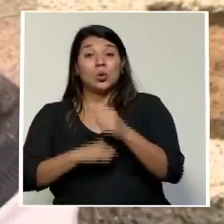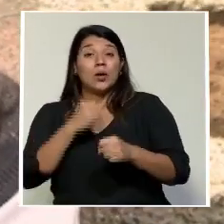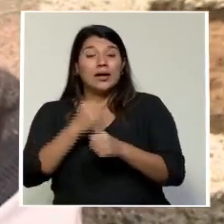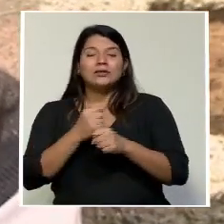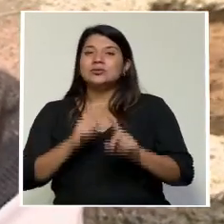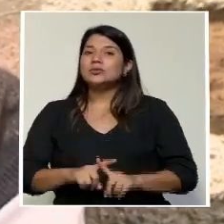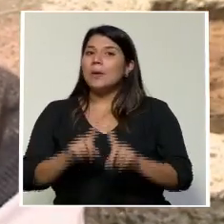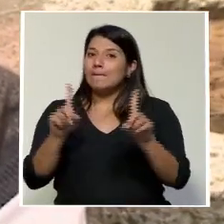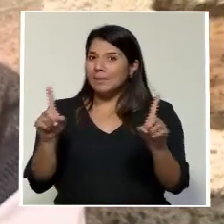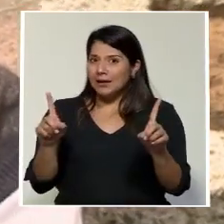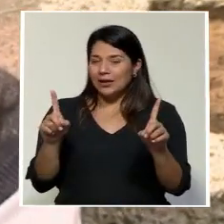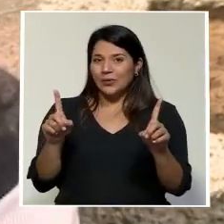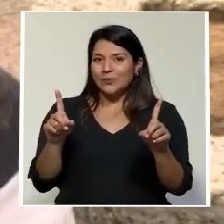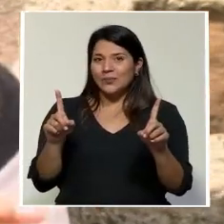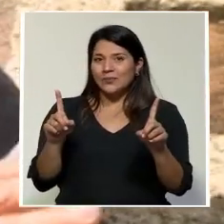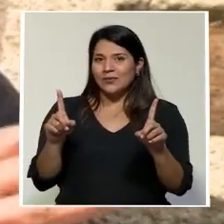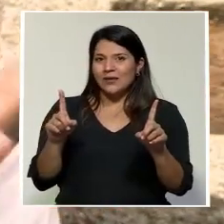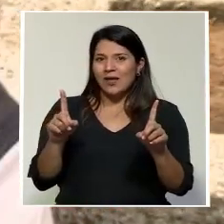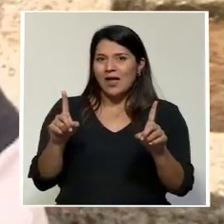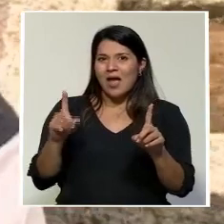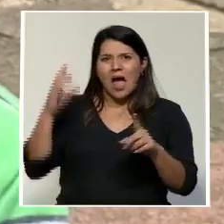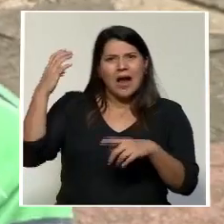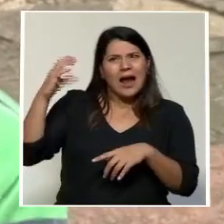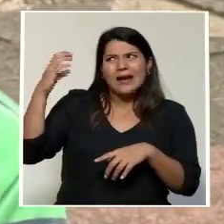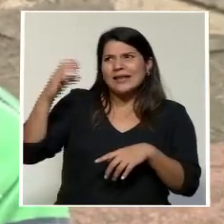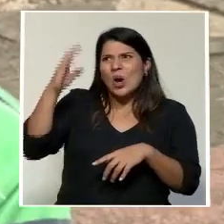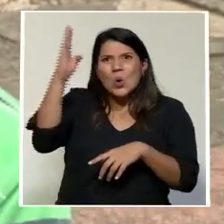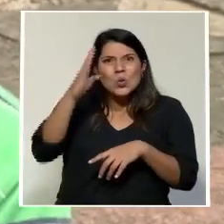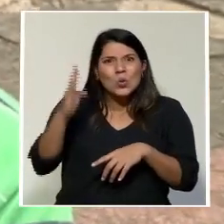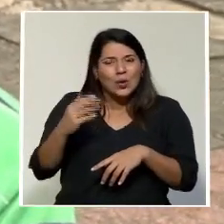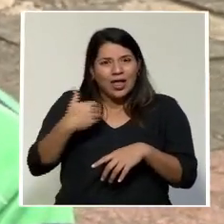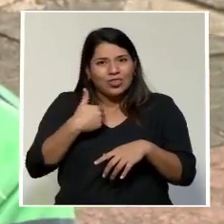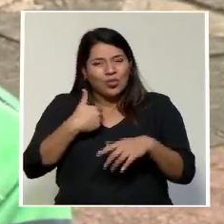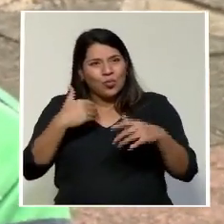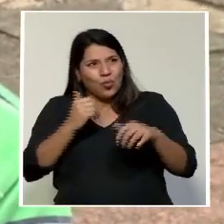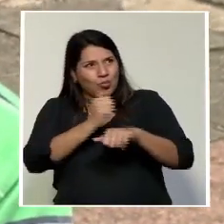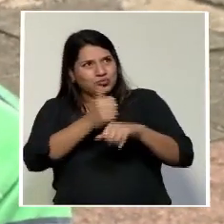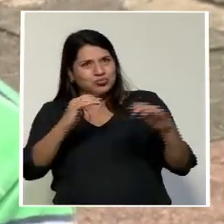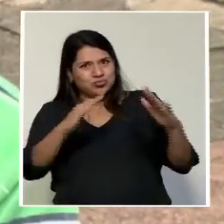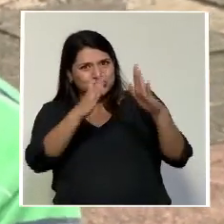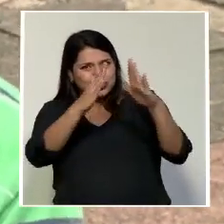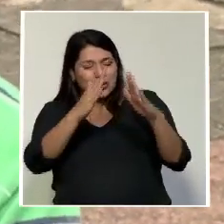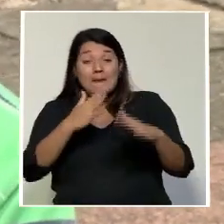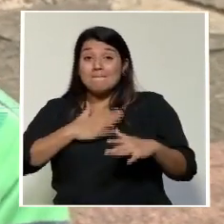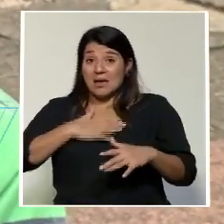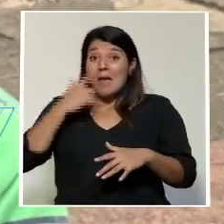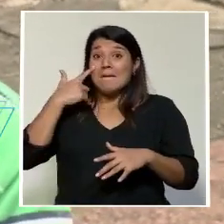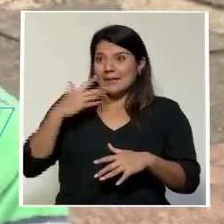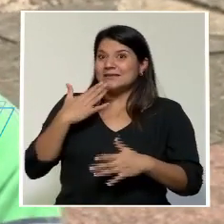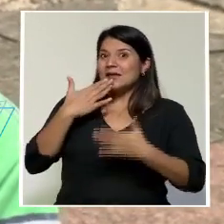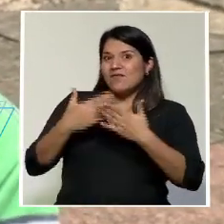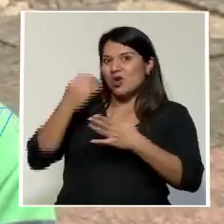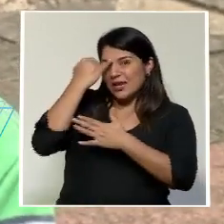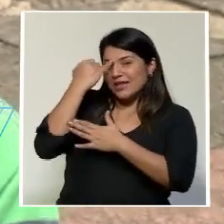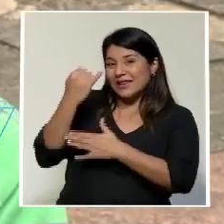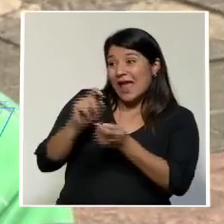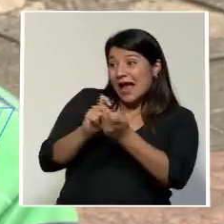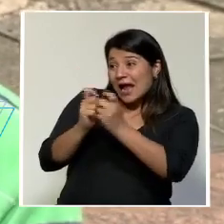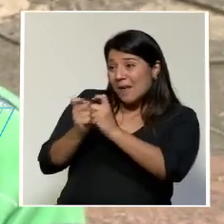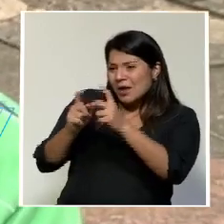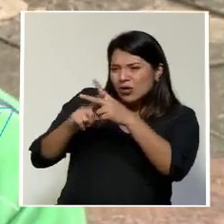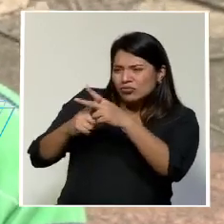Pero ya ya, Cartago nunca ha pasado esto. Sí me parece la idea, una nueva renovación del Parque de Cartago,